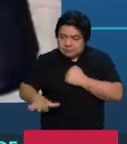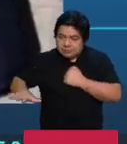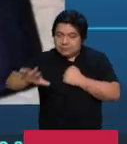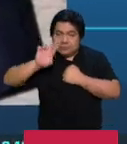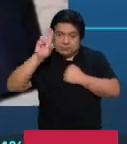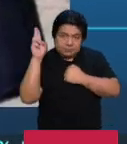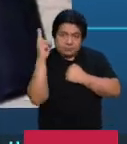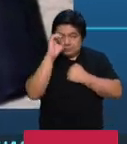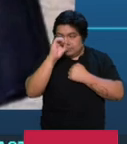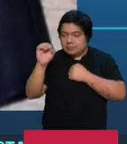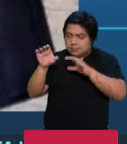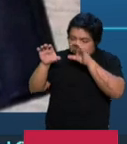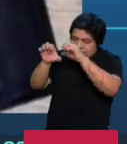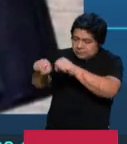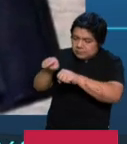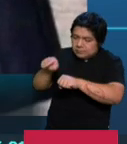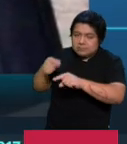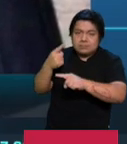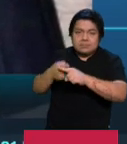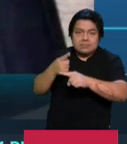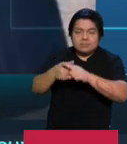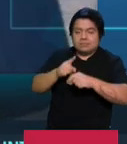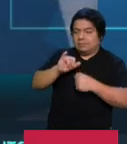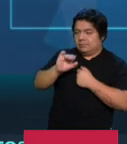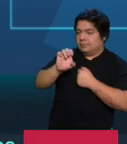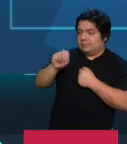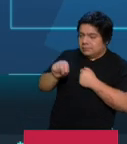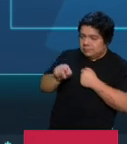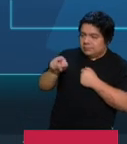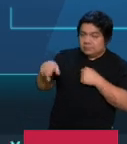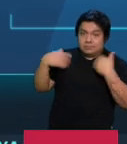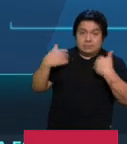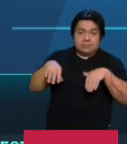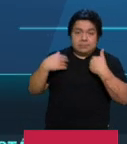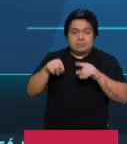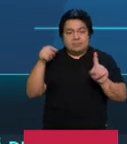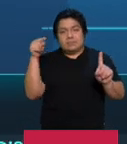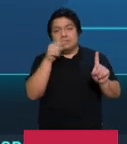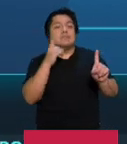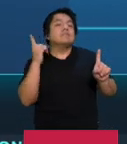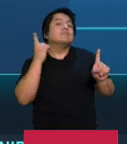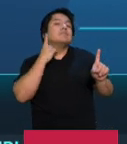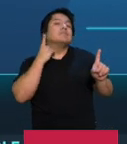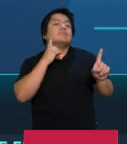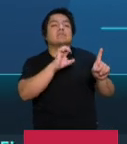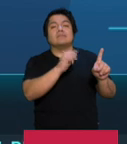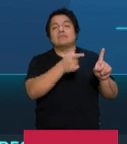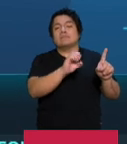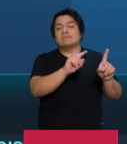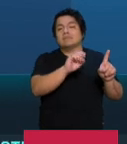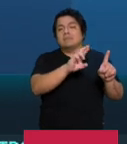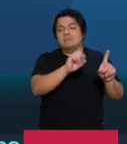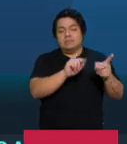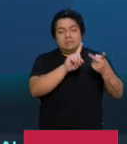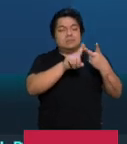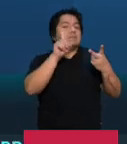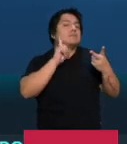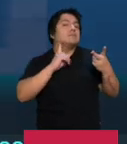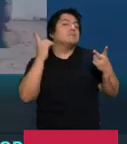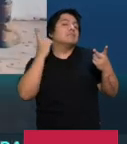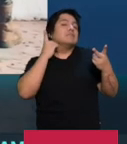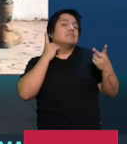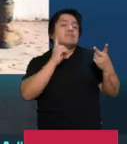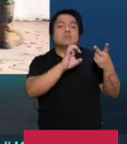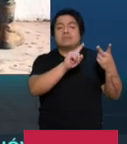Universidad Oriente a Jesús Emir N., relacionado con la agresión en contra del diputado Sergio Torres Félix y la diputada